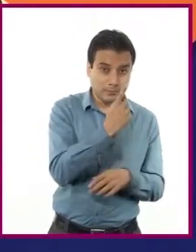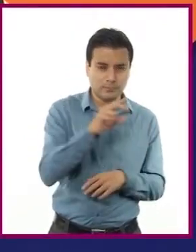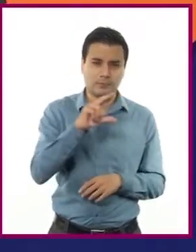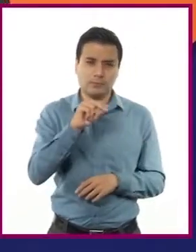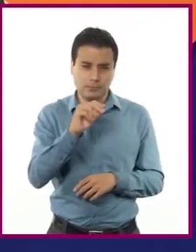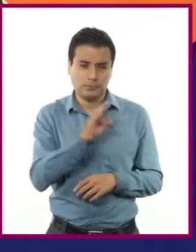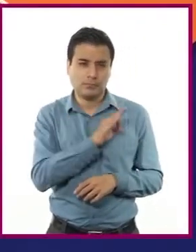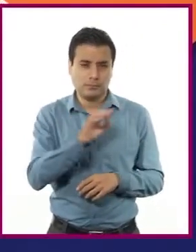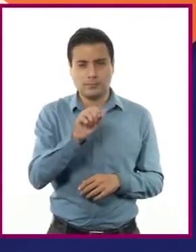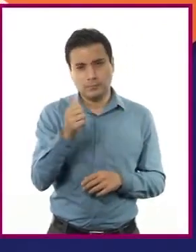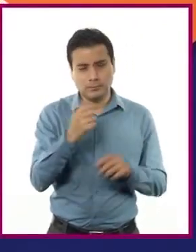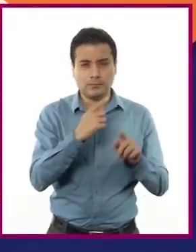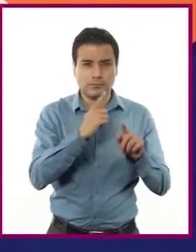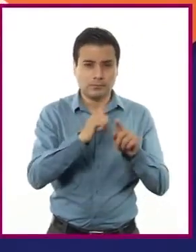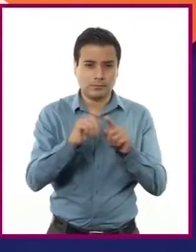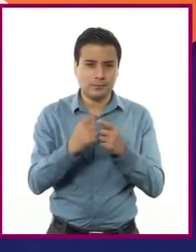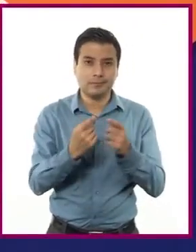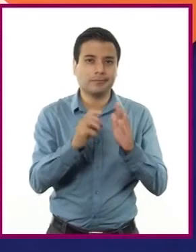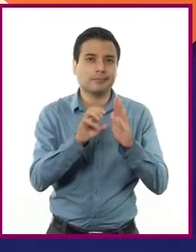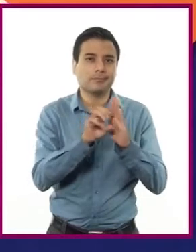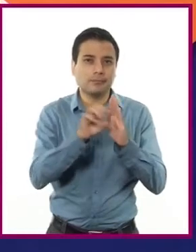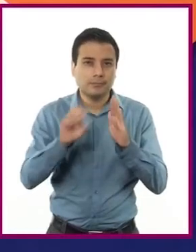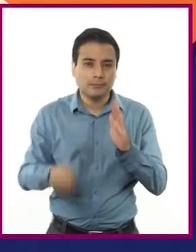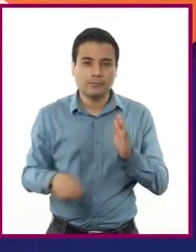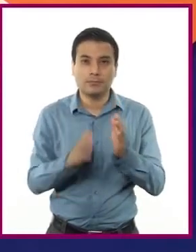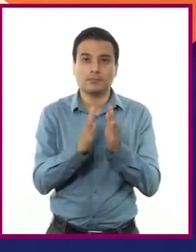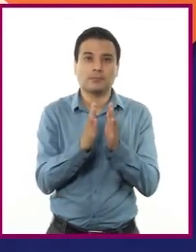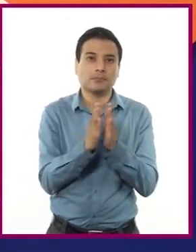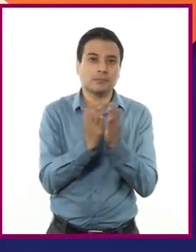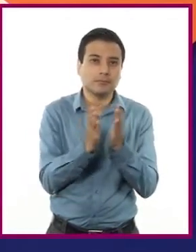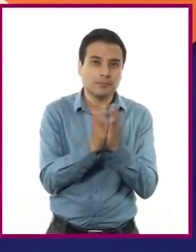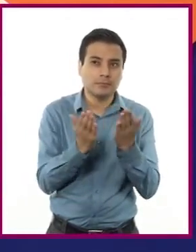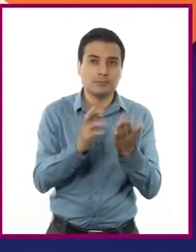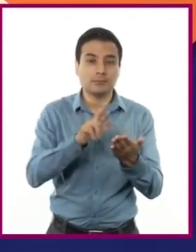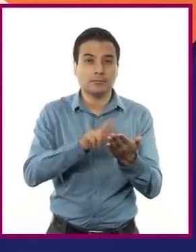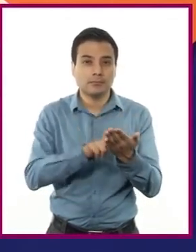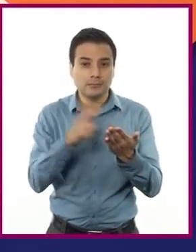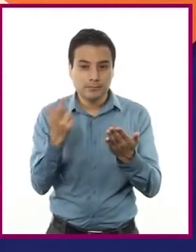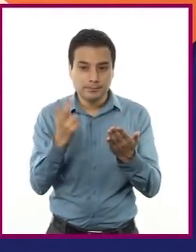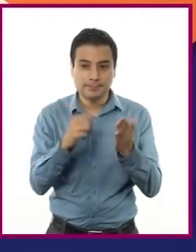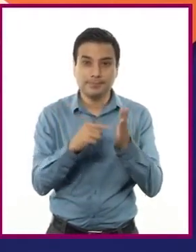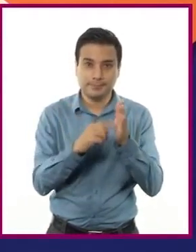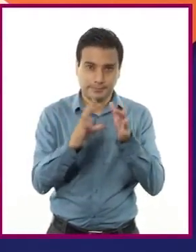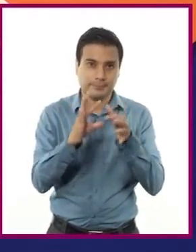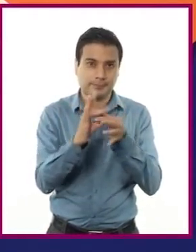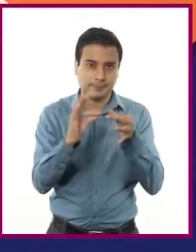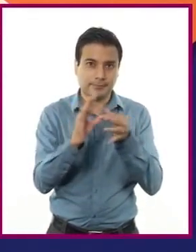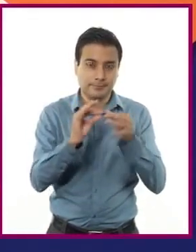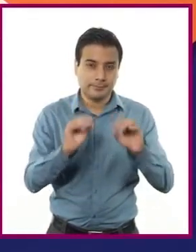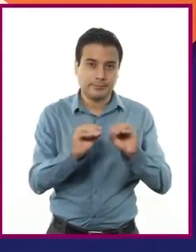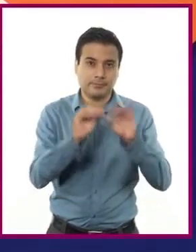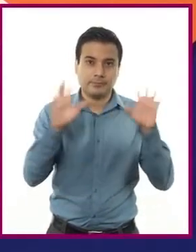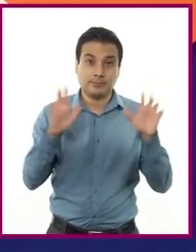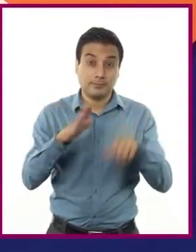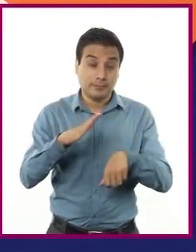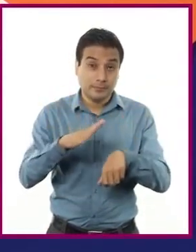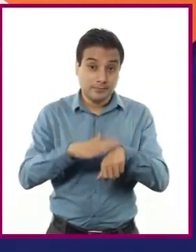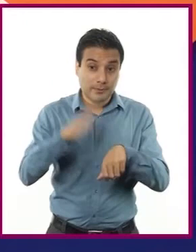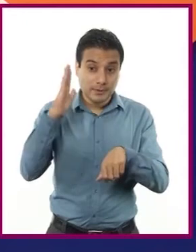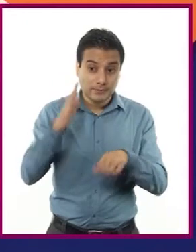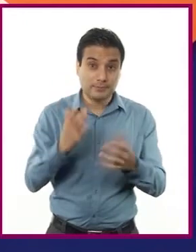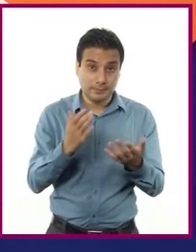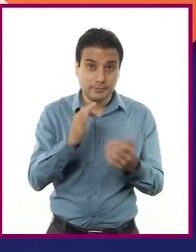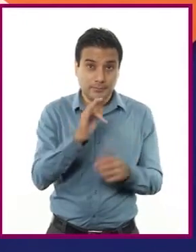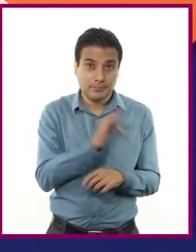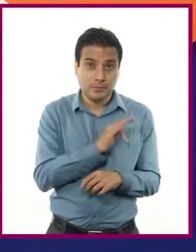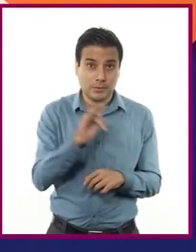ejemplo, podemos buscar libros y revistas que expliquen más ampliamente el significado de una palabra y así